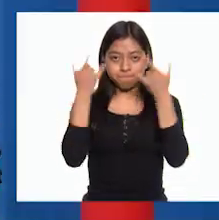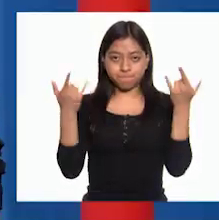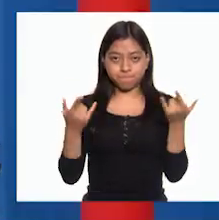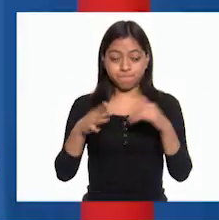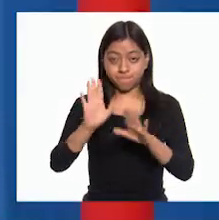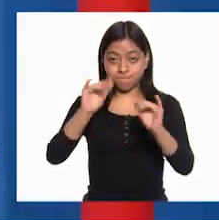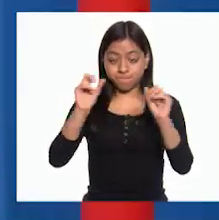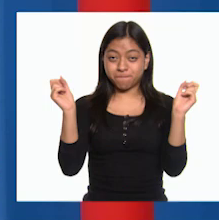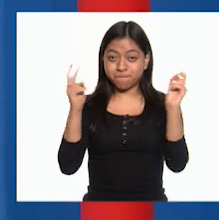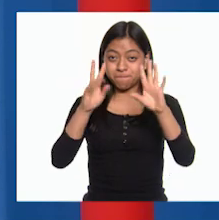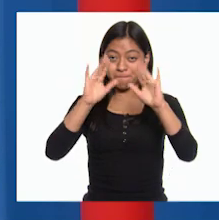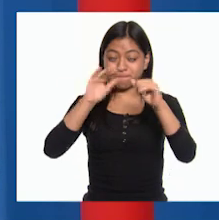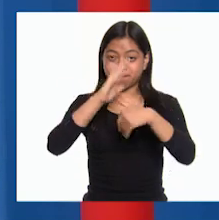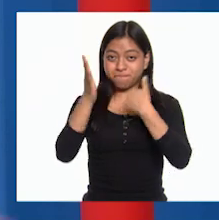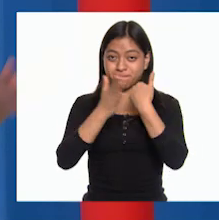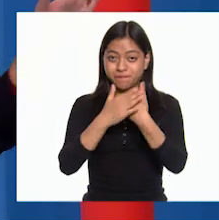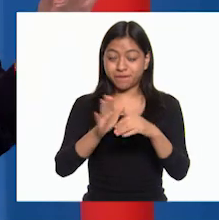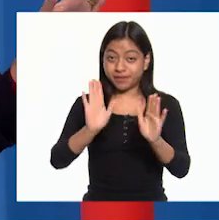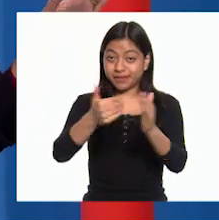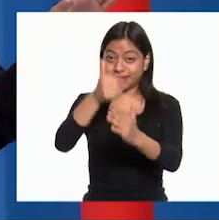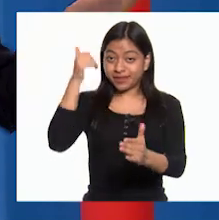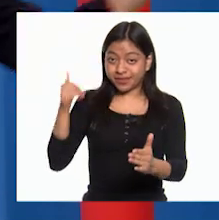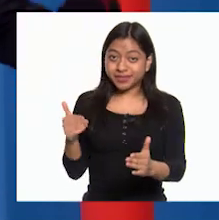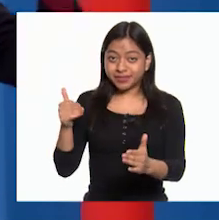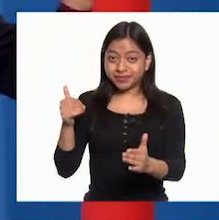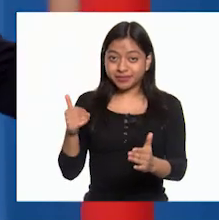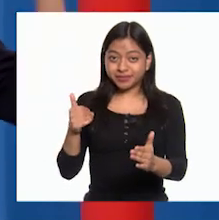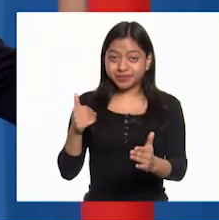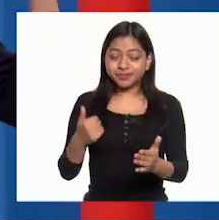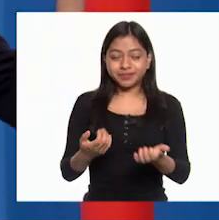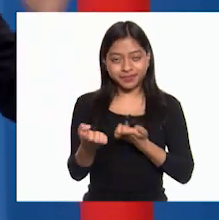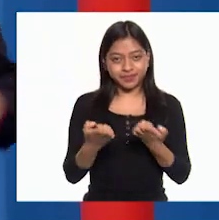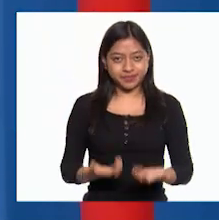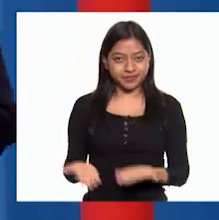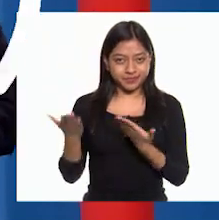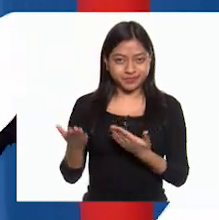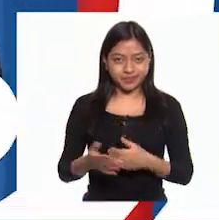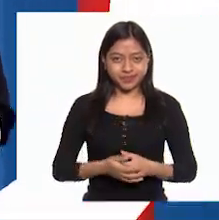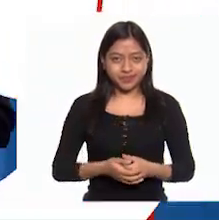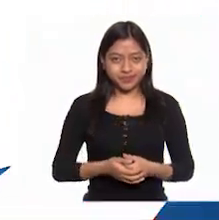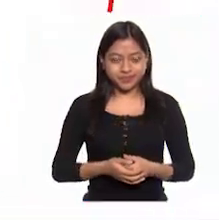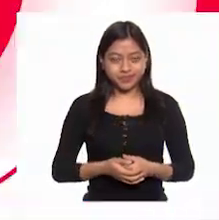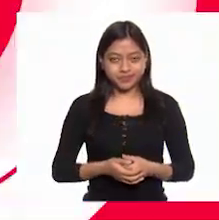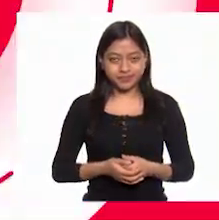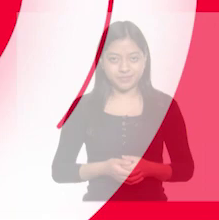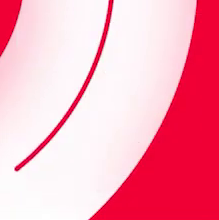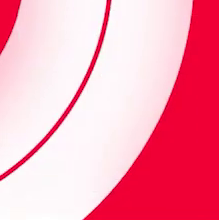Nos vemos hasta la próxima, pero antes, a movernos un poco.